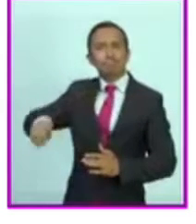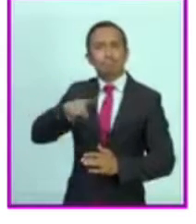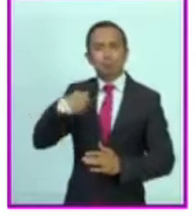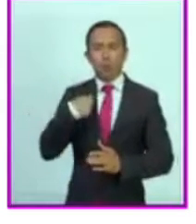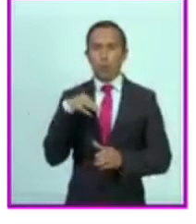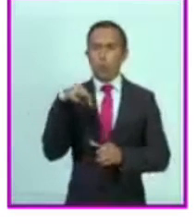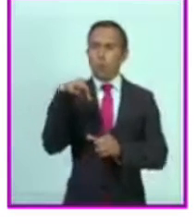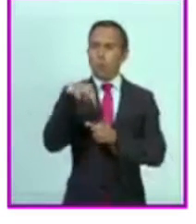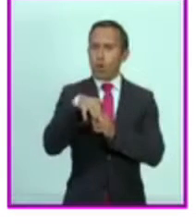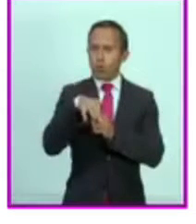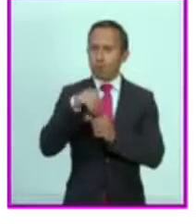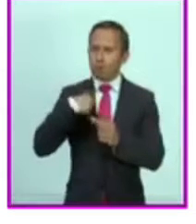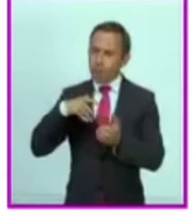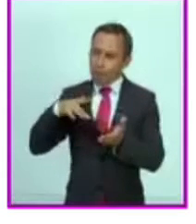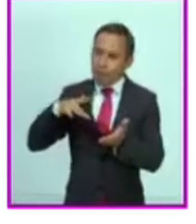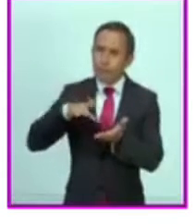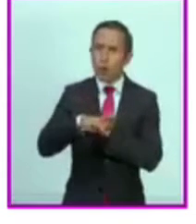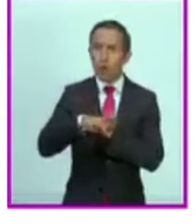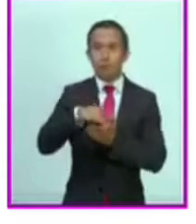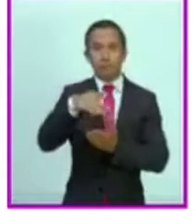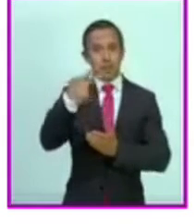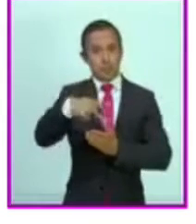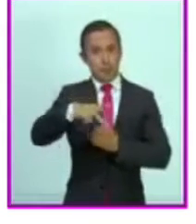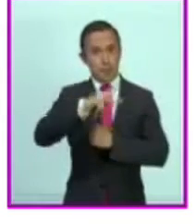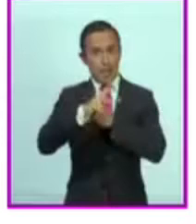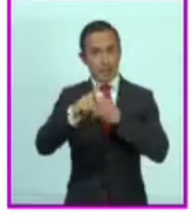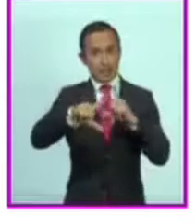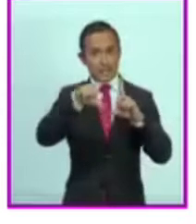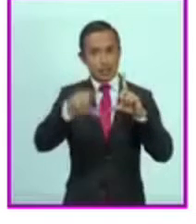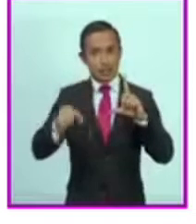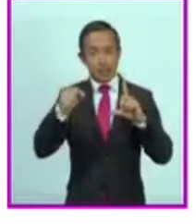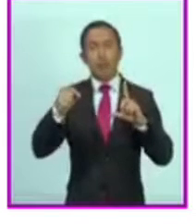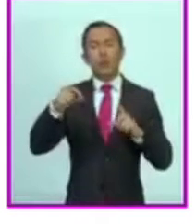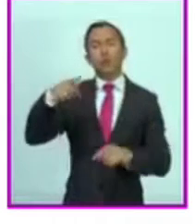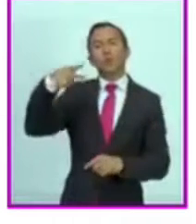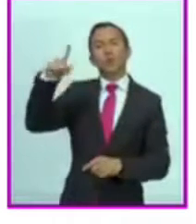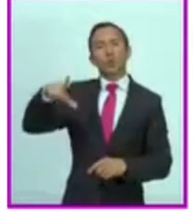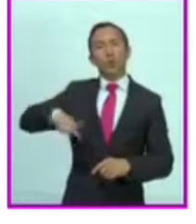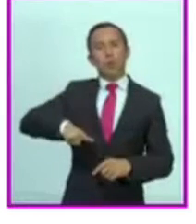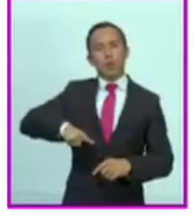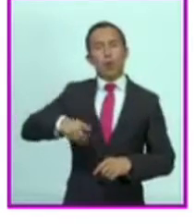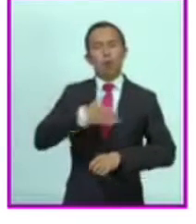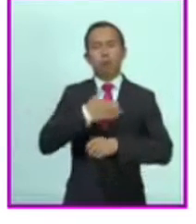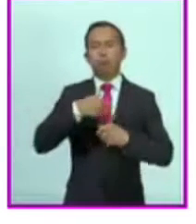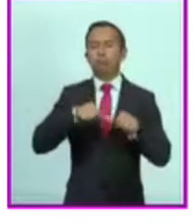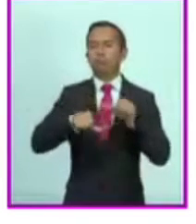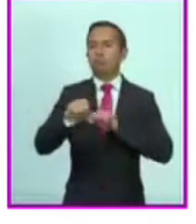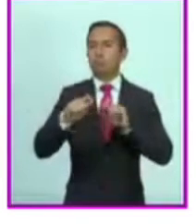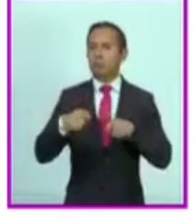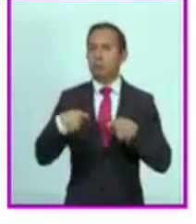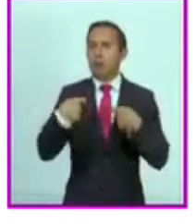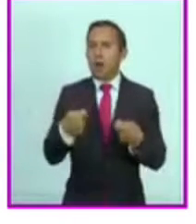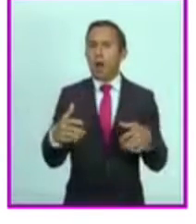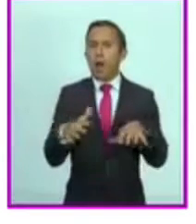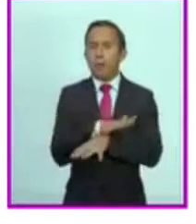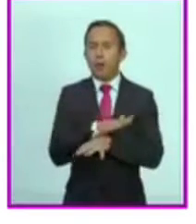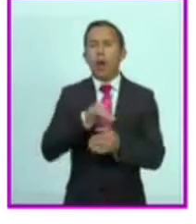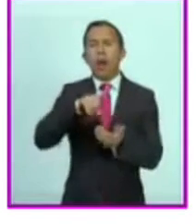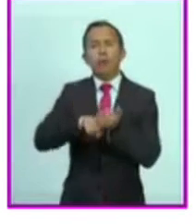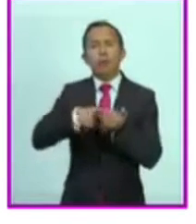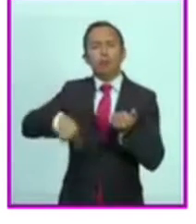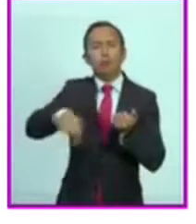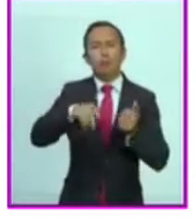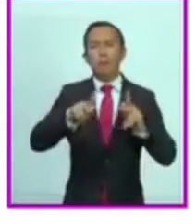a consolidar en nuestro país el cambio de los poderes públicos de manera pacífica y ordenada ha sido una jornada